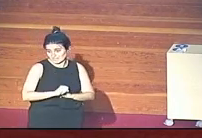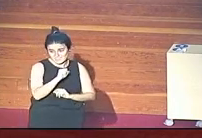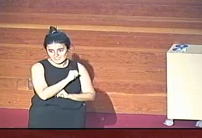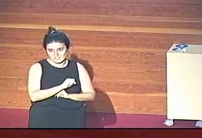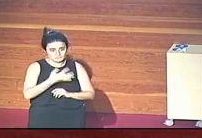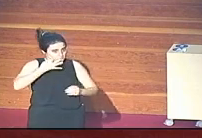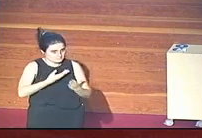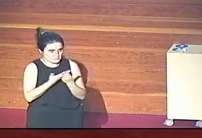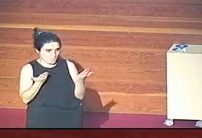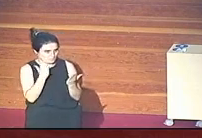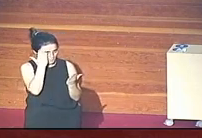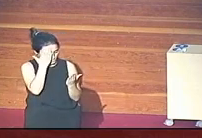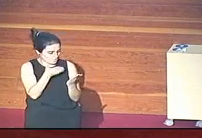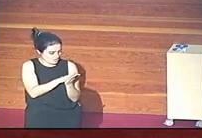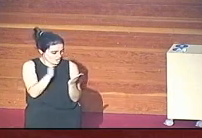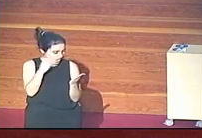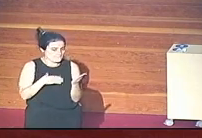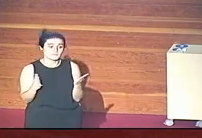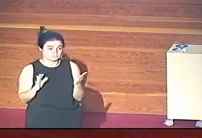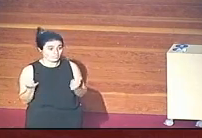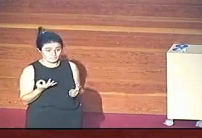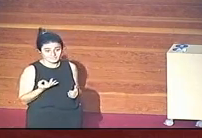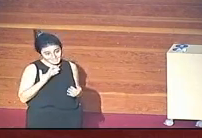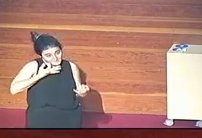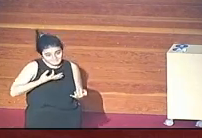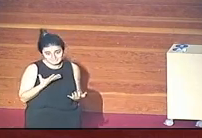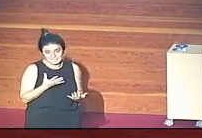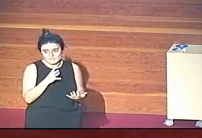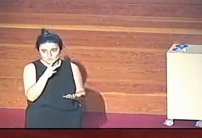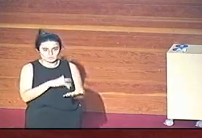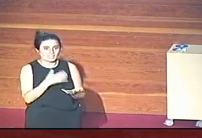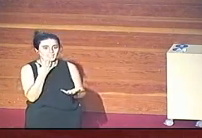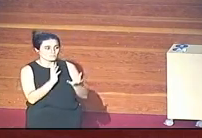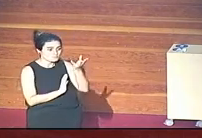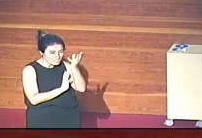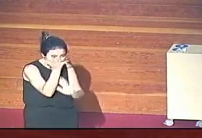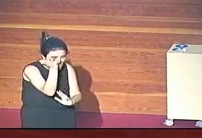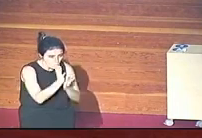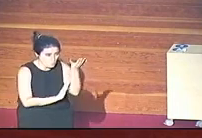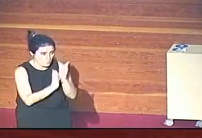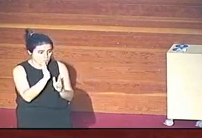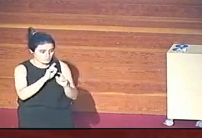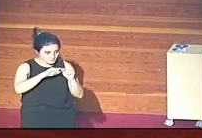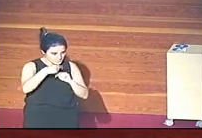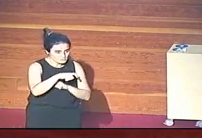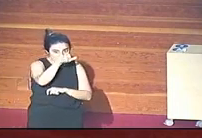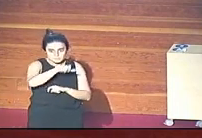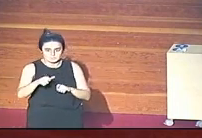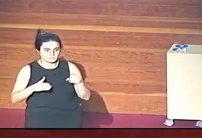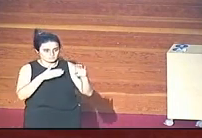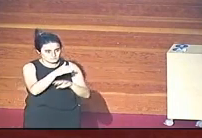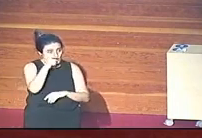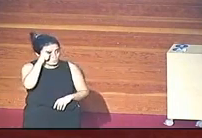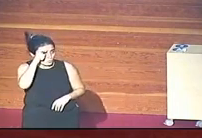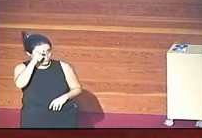portada de periódicos pero deberían serlo cuando después de un incendio alguien vuelve a su pueblo y recupera